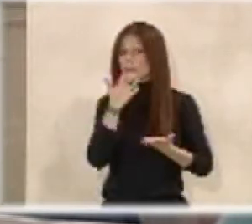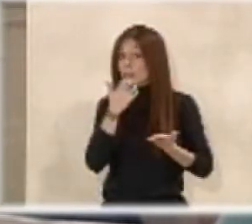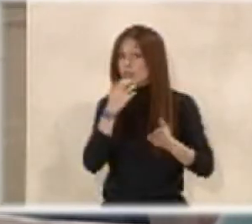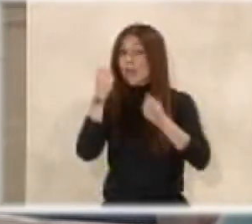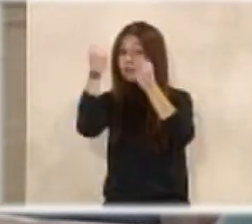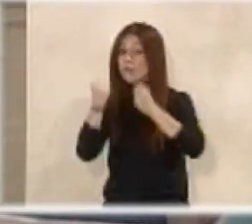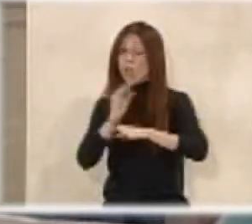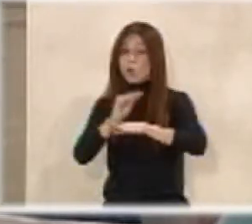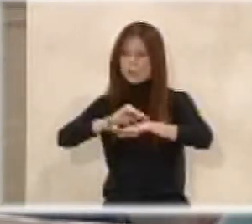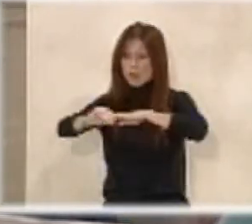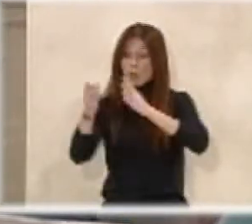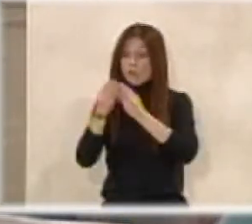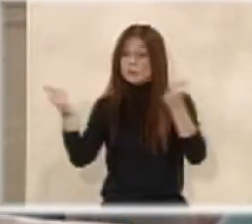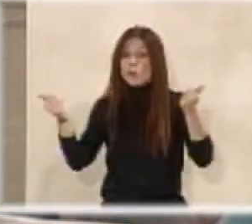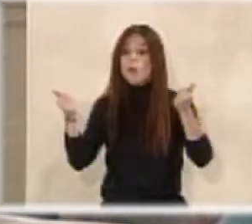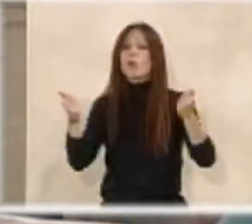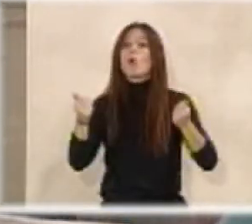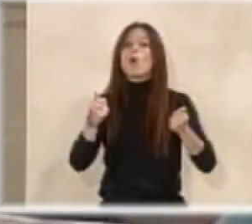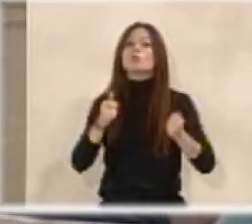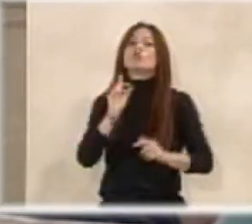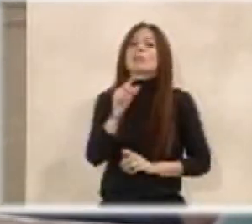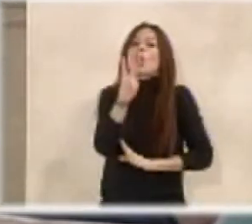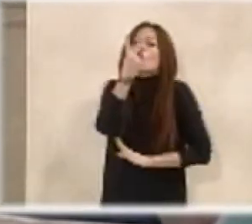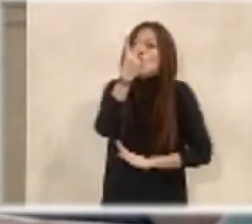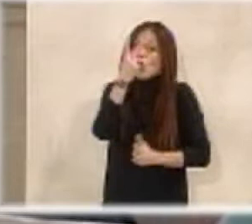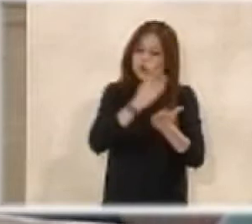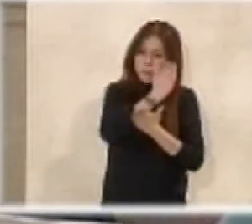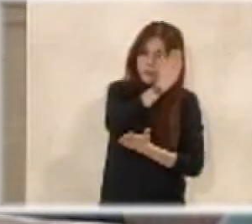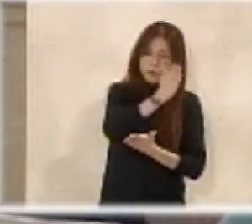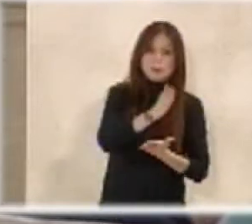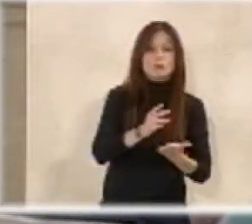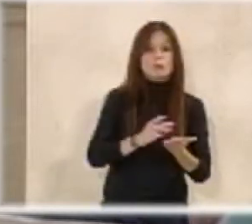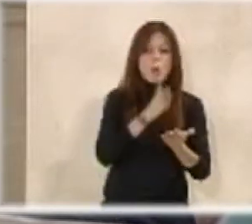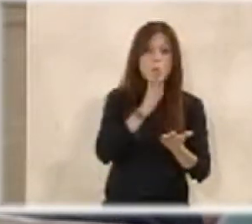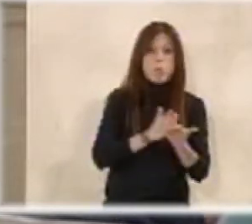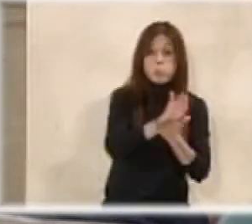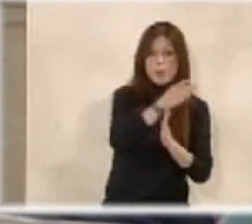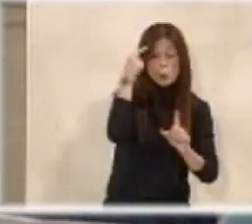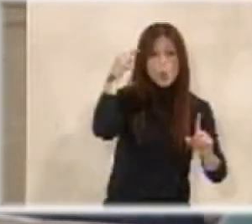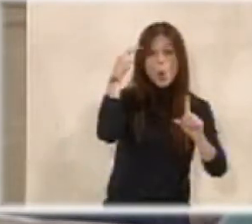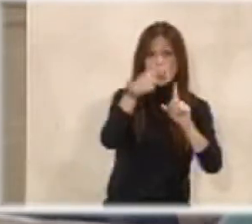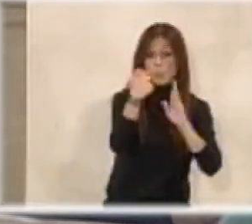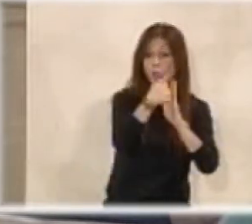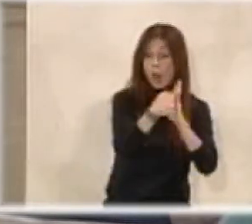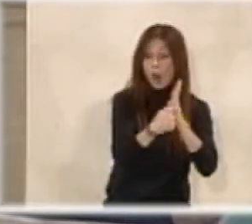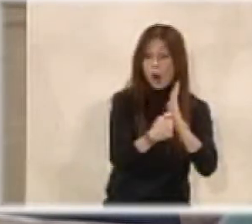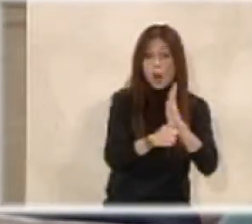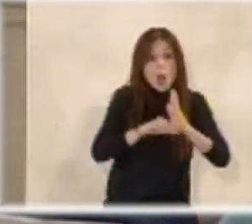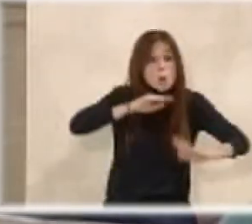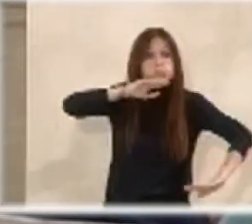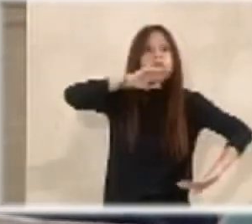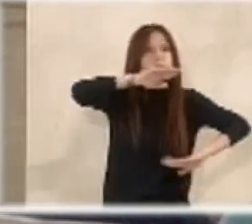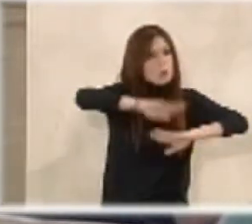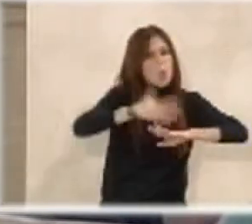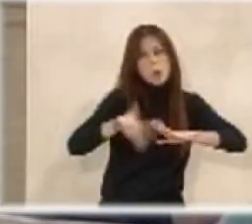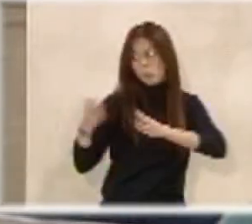de conservación se puede hacer solamente por dos motivos. Uno, por el cumplimiento total de los objetivos que se marcaba la entidad de